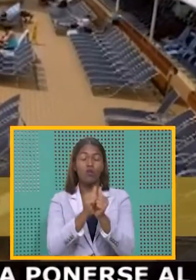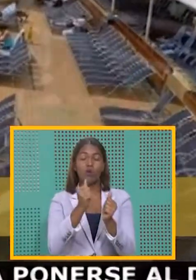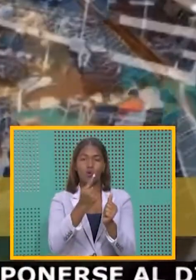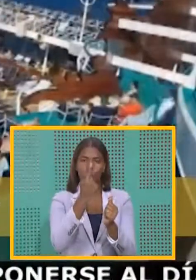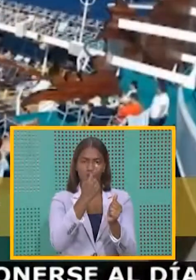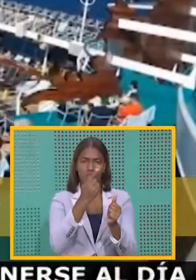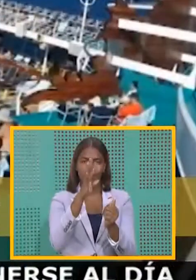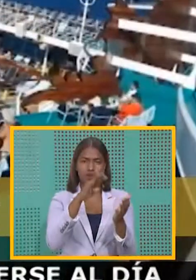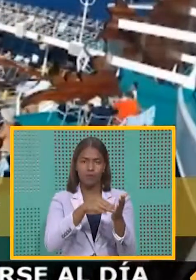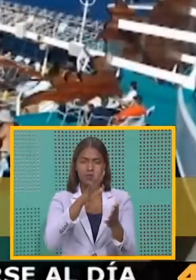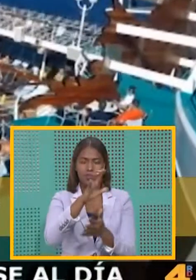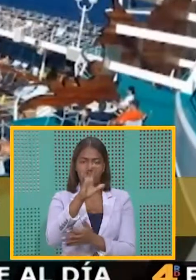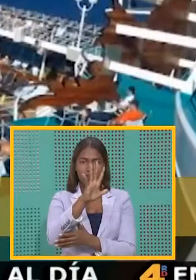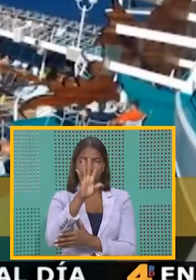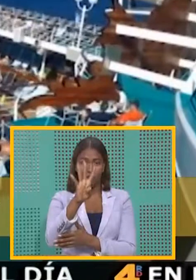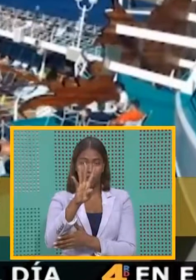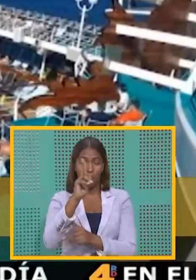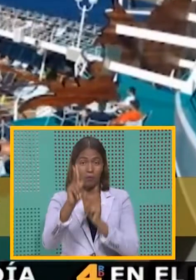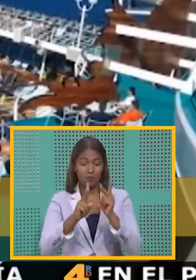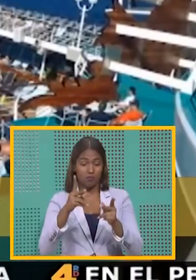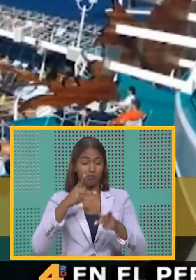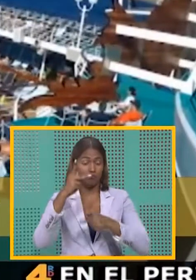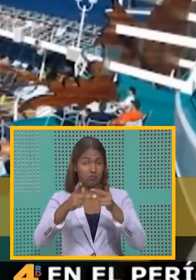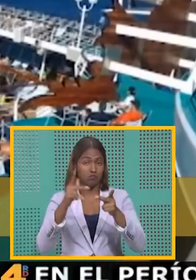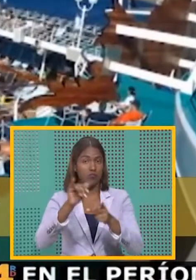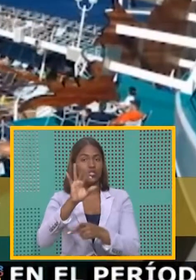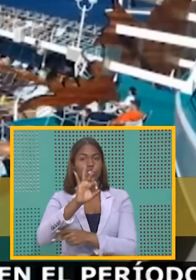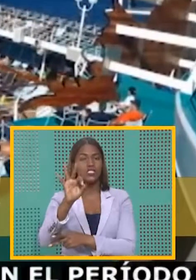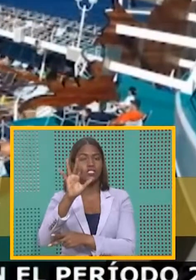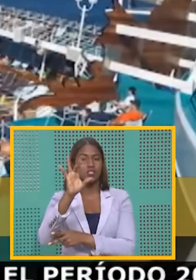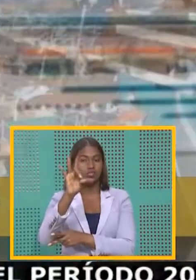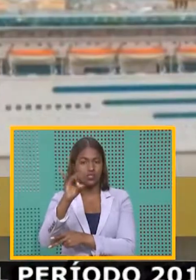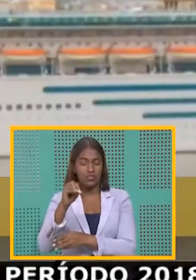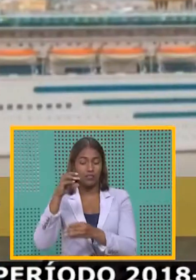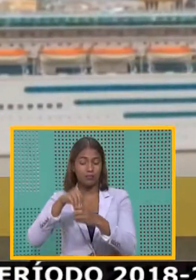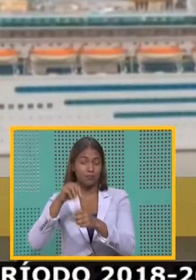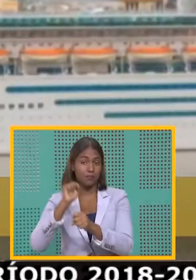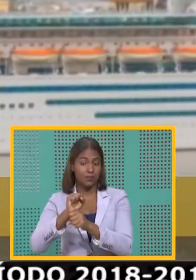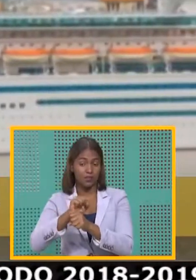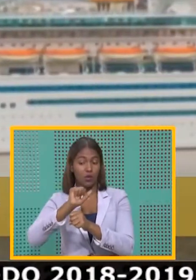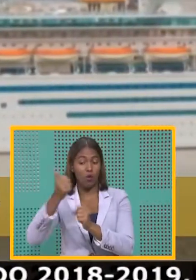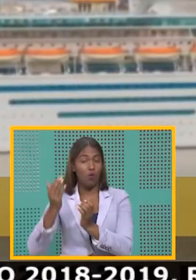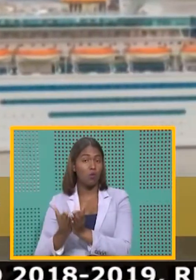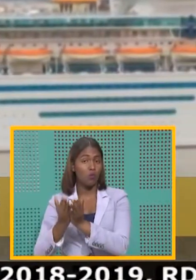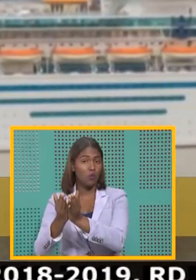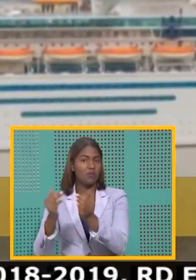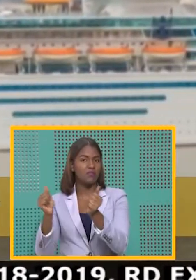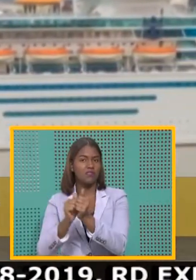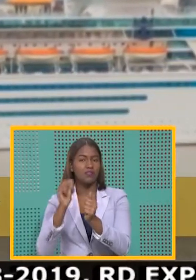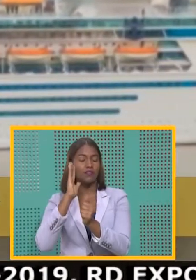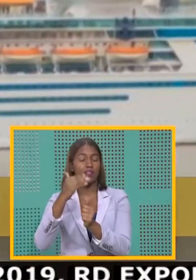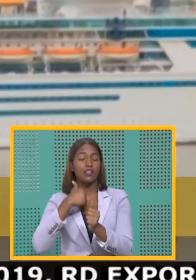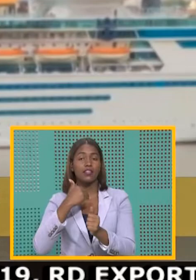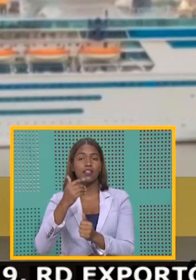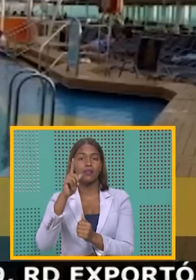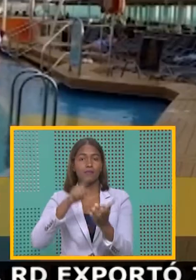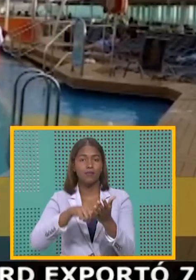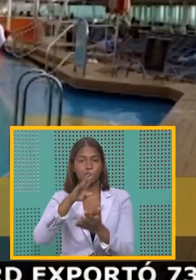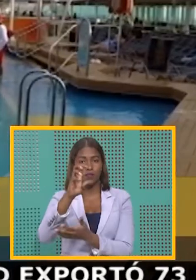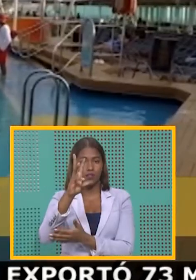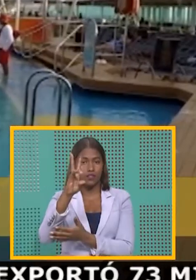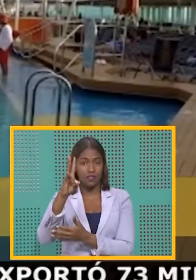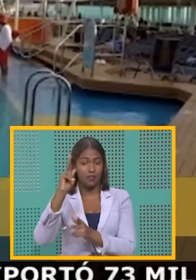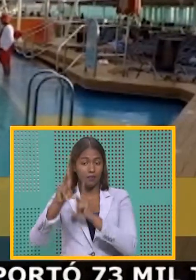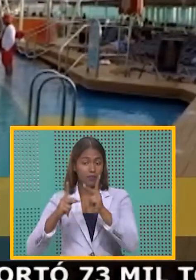de 4.554 pasajeros y 980 tripulantes y otro capacidad de